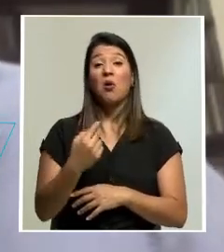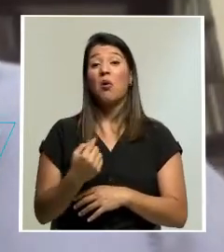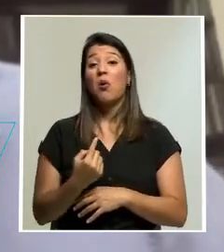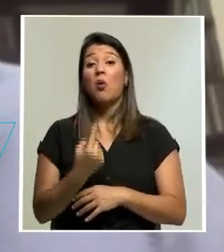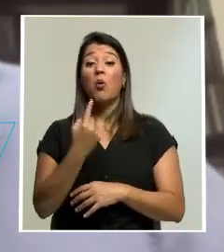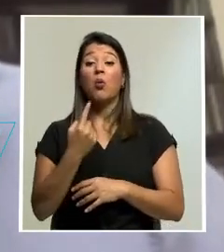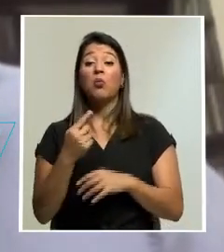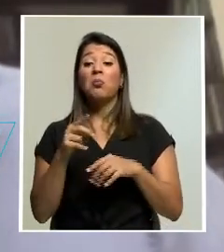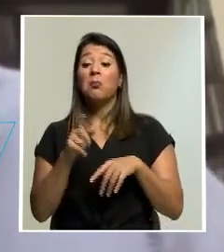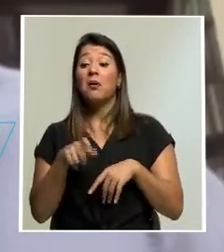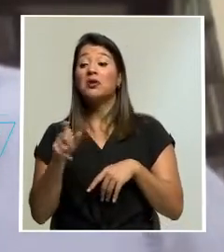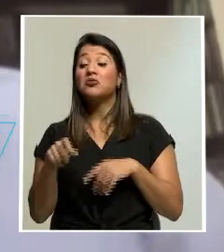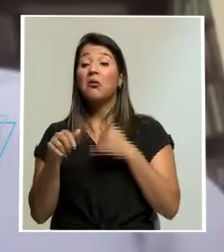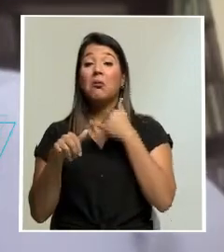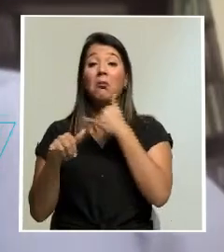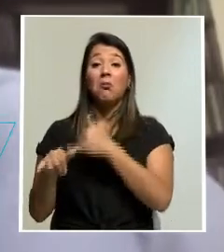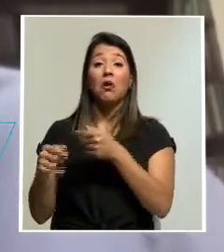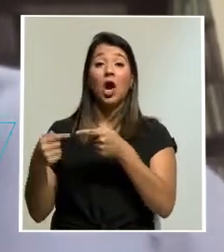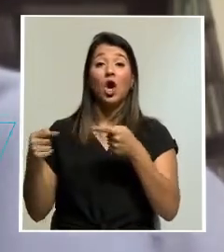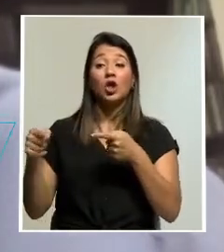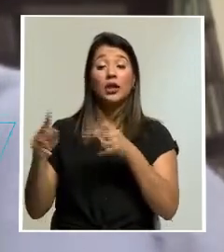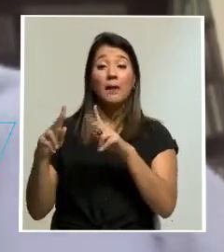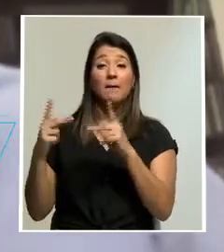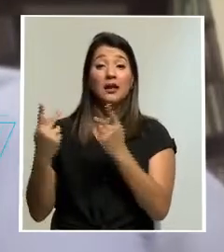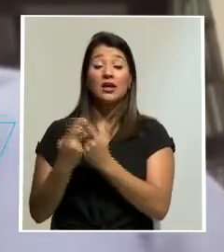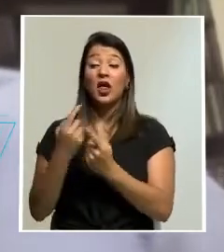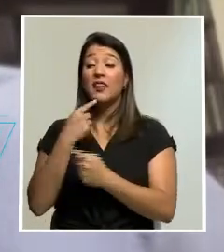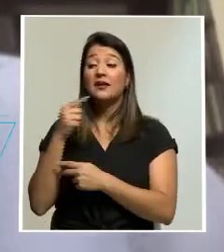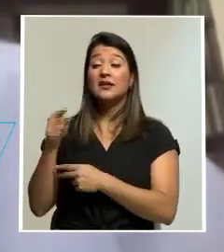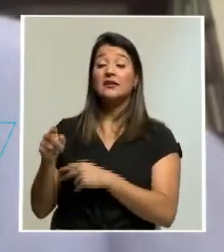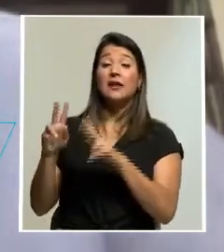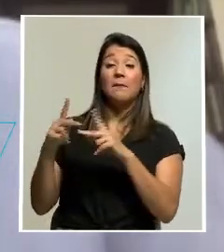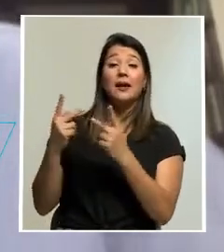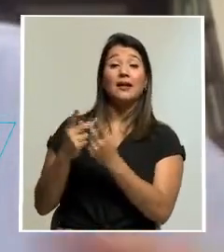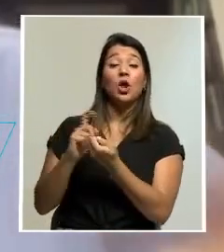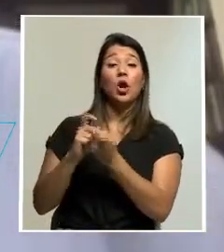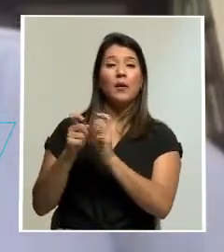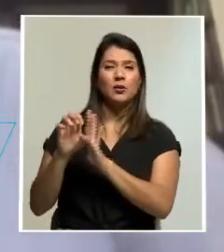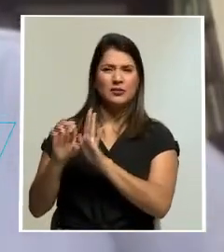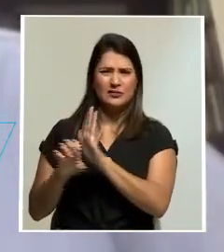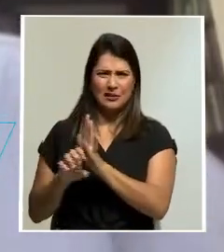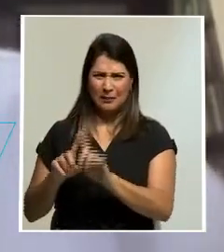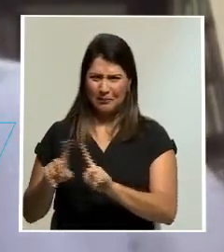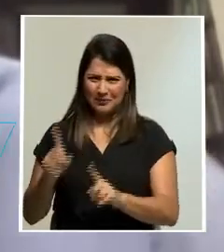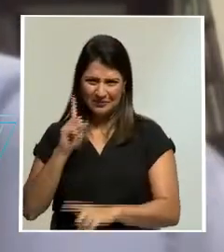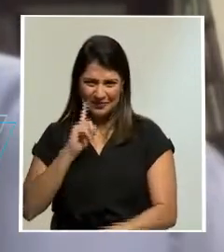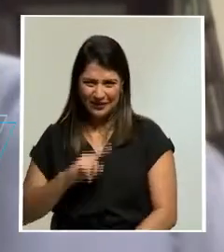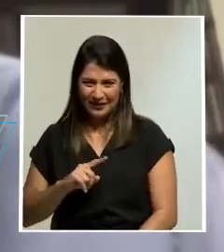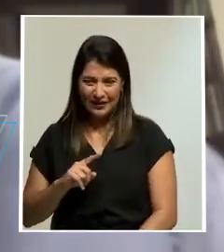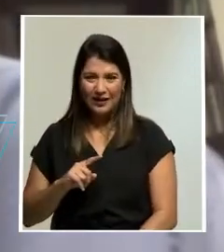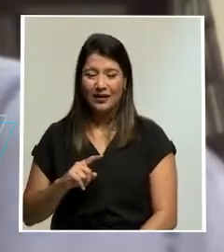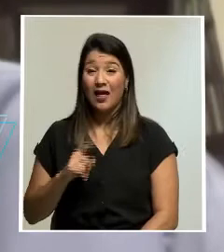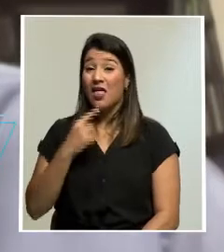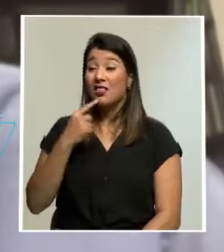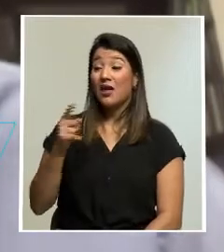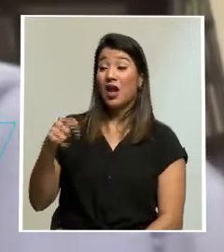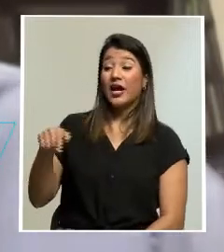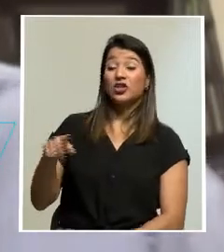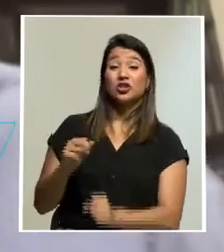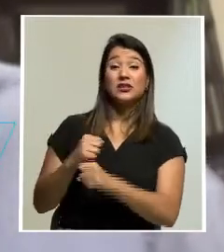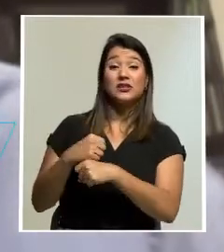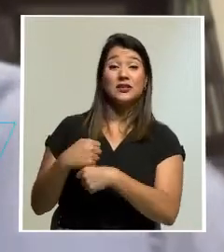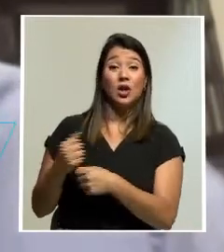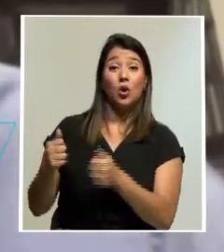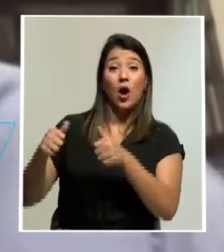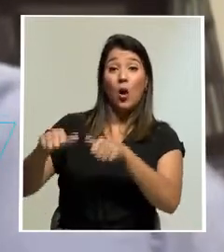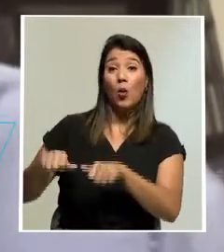ese partido porque dijeron que el partido había cambiado sus estatutos, lo cual no era cierto. Dijeron que había hecho una alianza. Bueno,